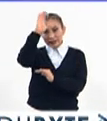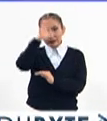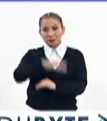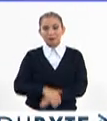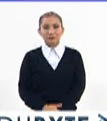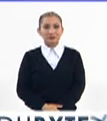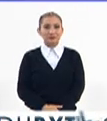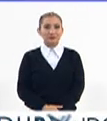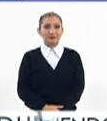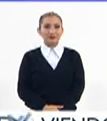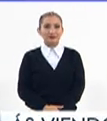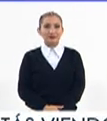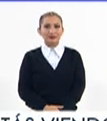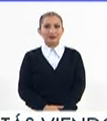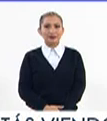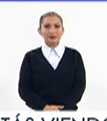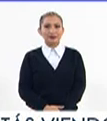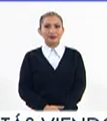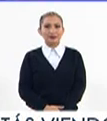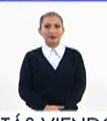científica.